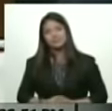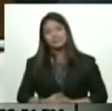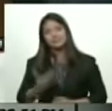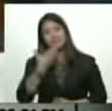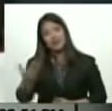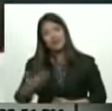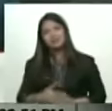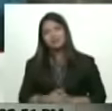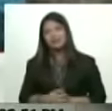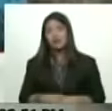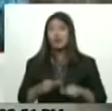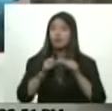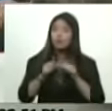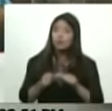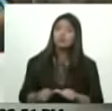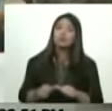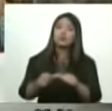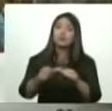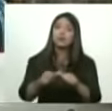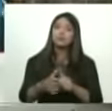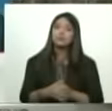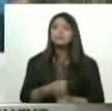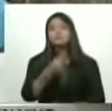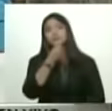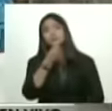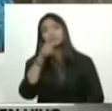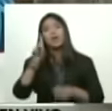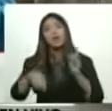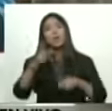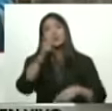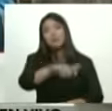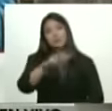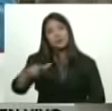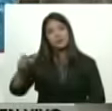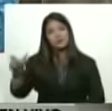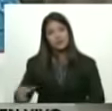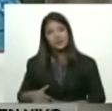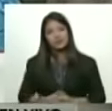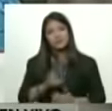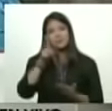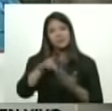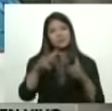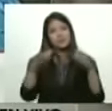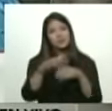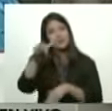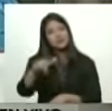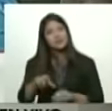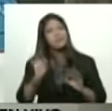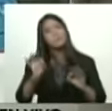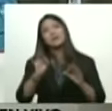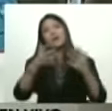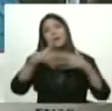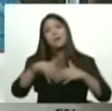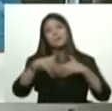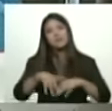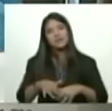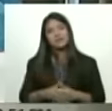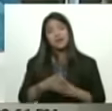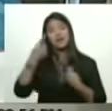gracias. Continuamos por la mesa conversando con algunas de las personas que participaron en la reunión, específicamente empresarios del